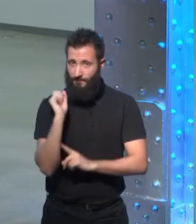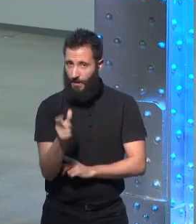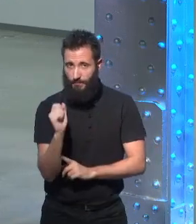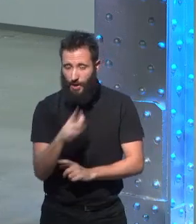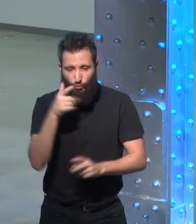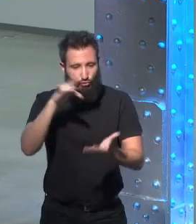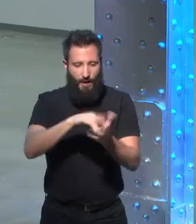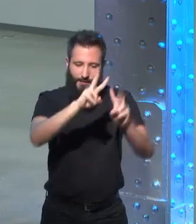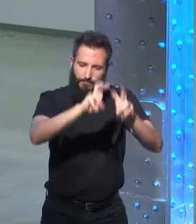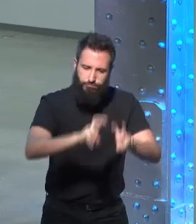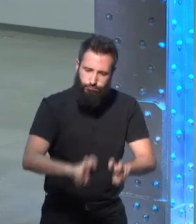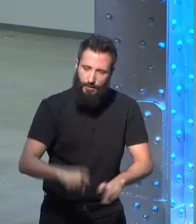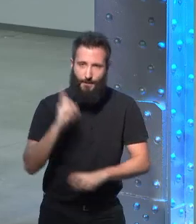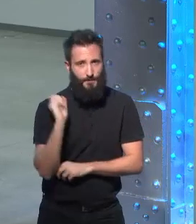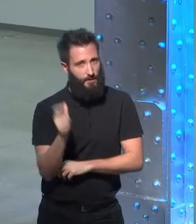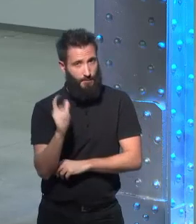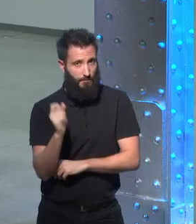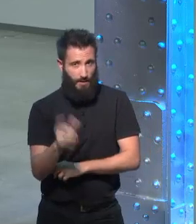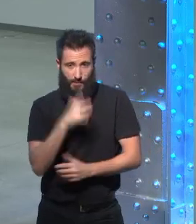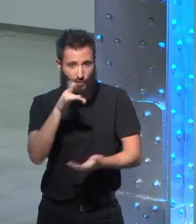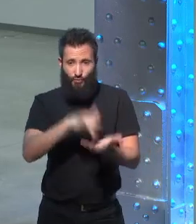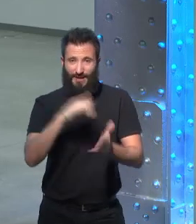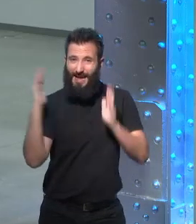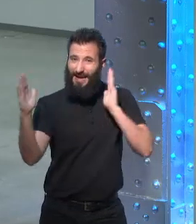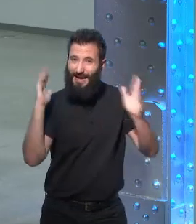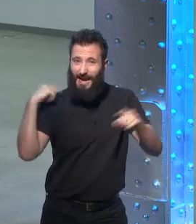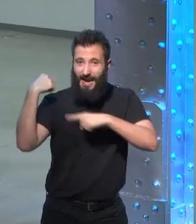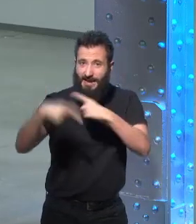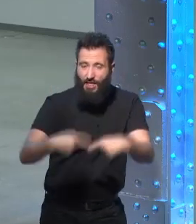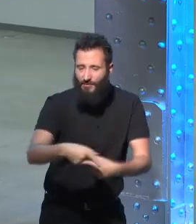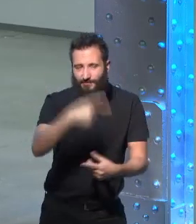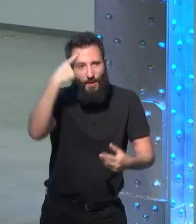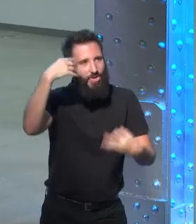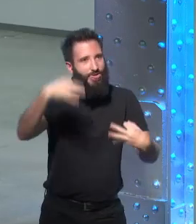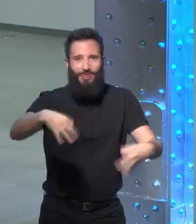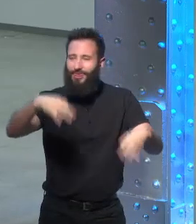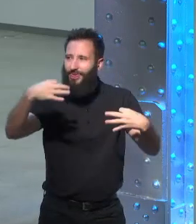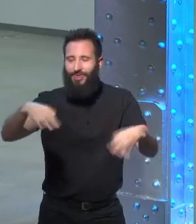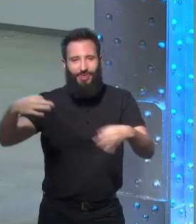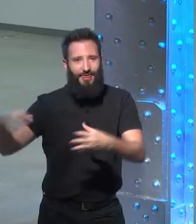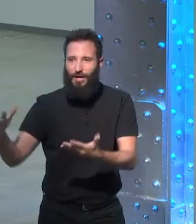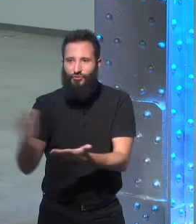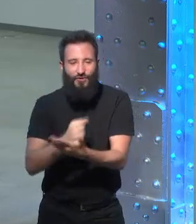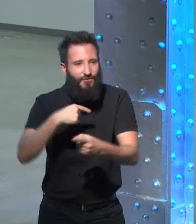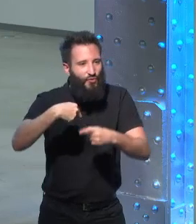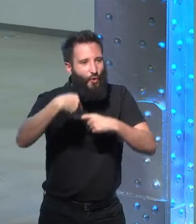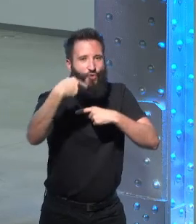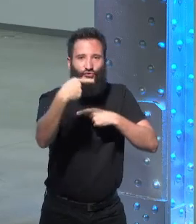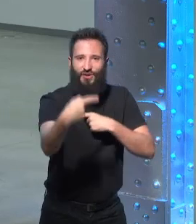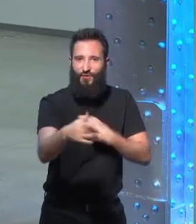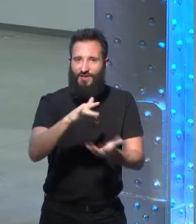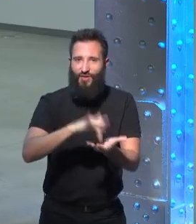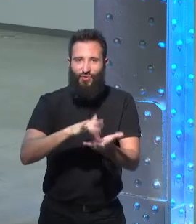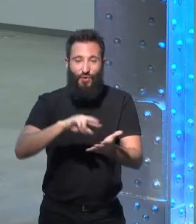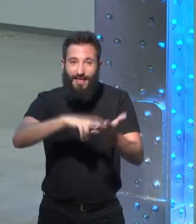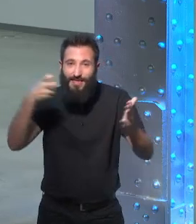de las investigaciones. Que la gente, que es una generación que no es consciente de las consecuencias que tiene el